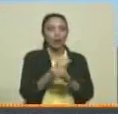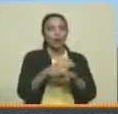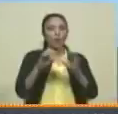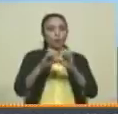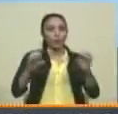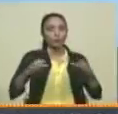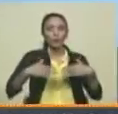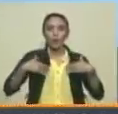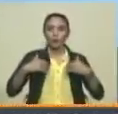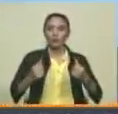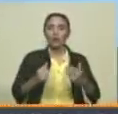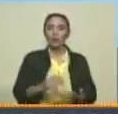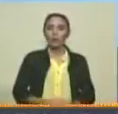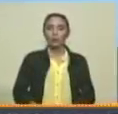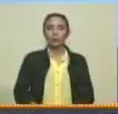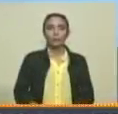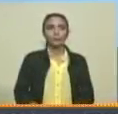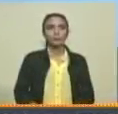a salud,